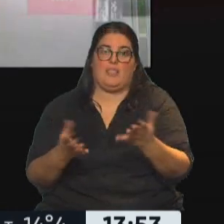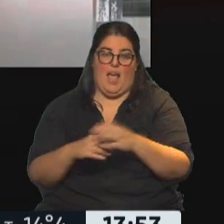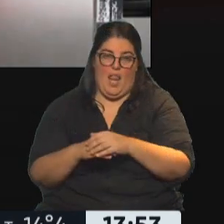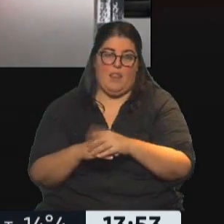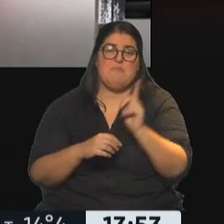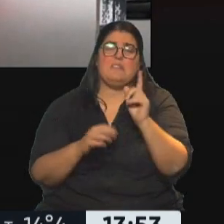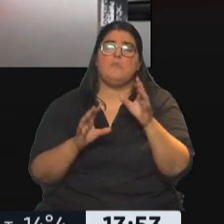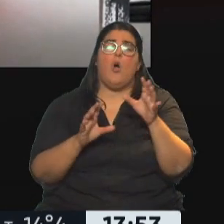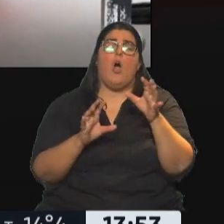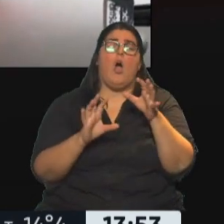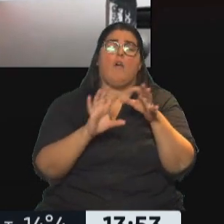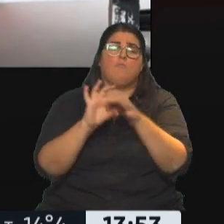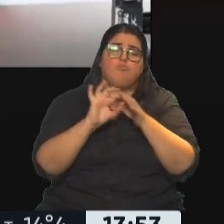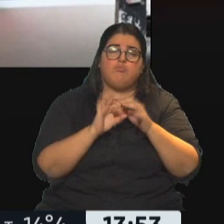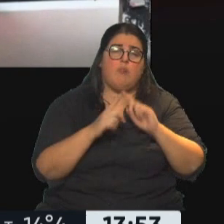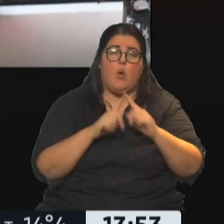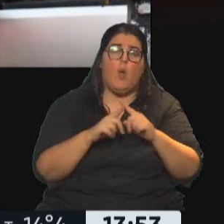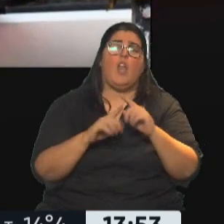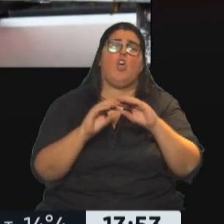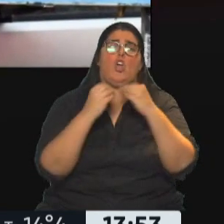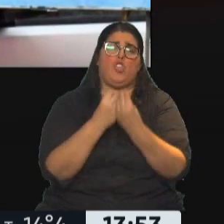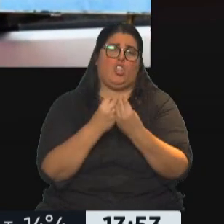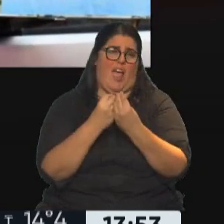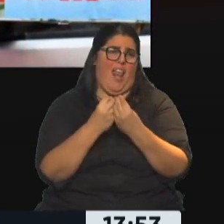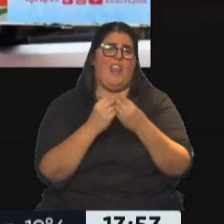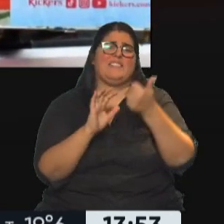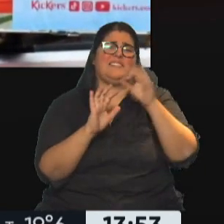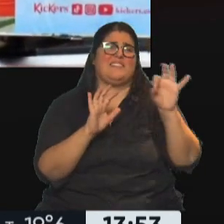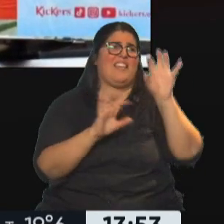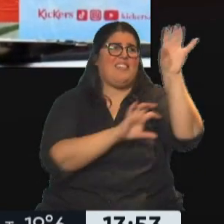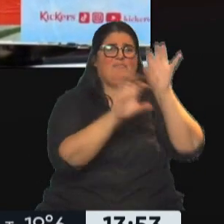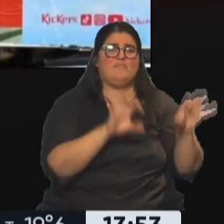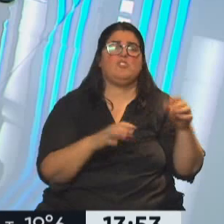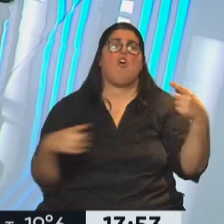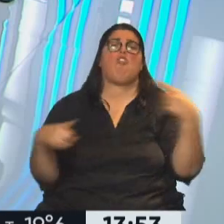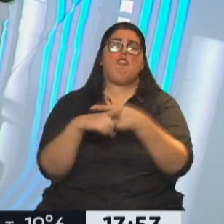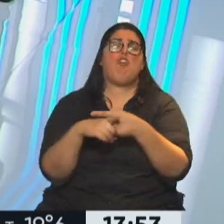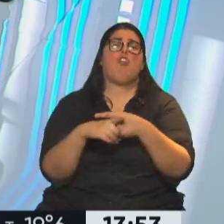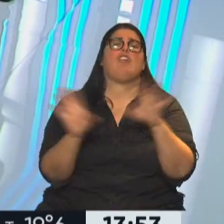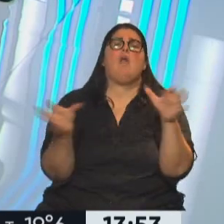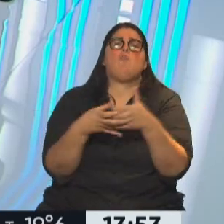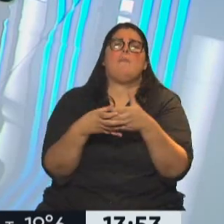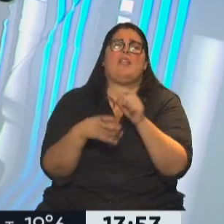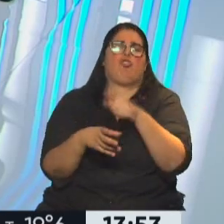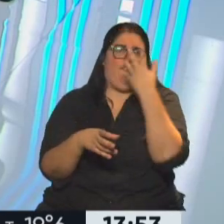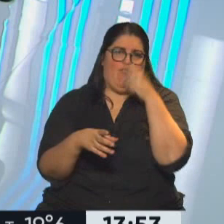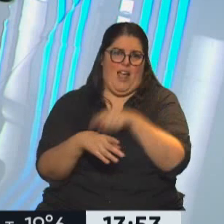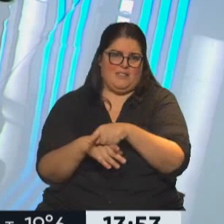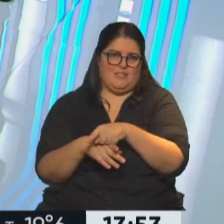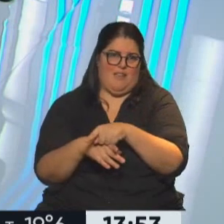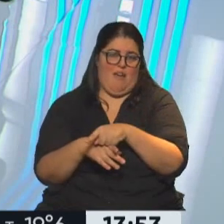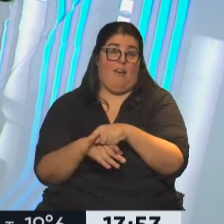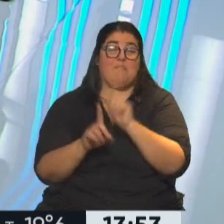va a enfrentar en 60 circunscripciones a la extrema derecha, al agrupamiento nacional. Solo en 6 de las